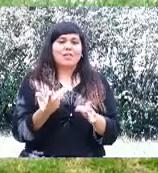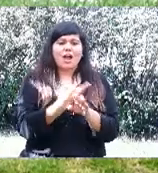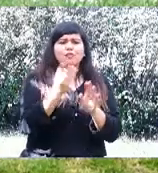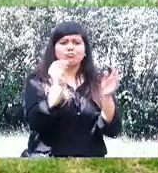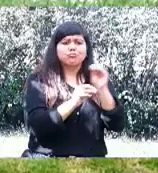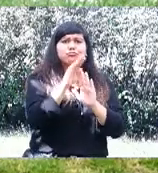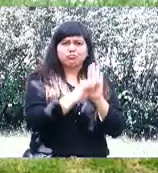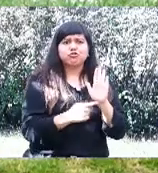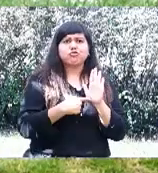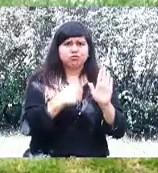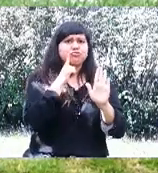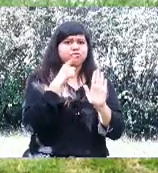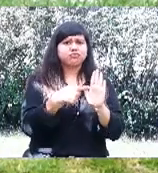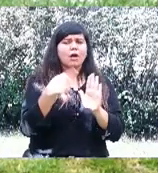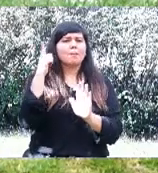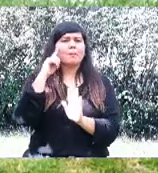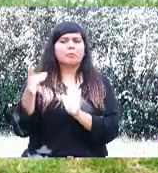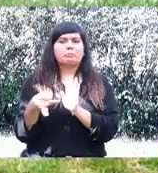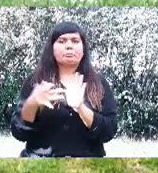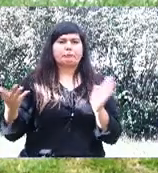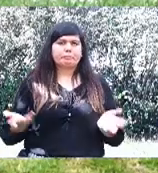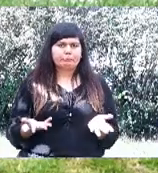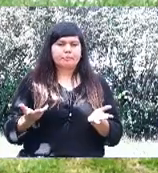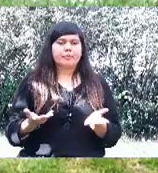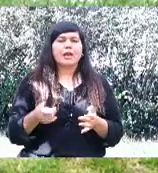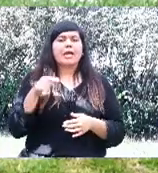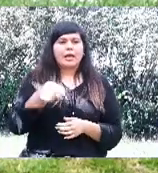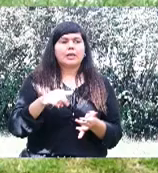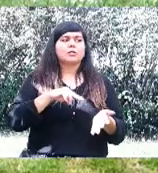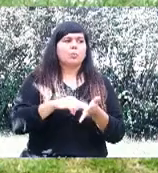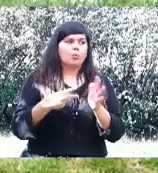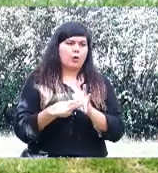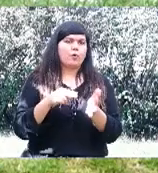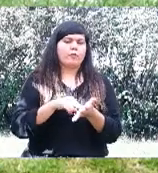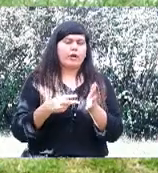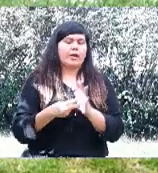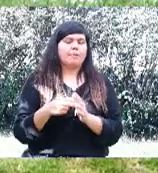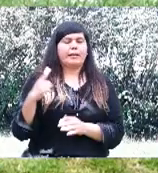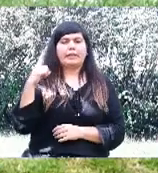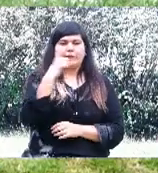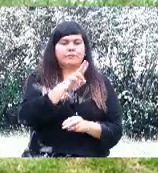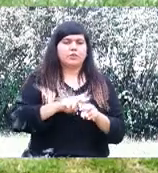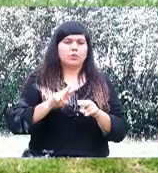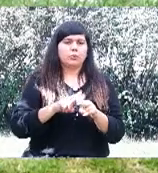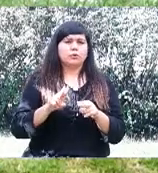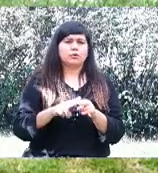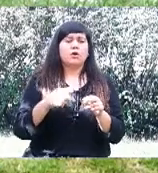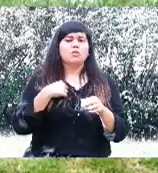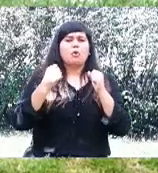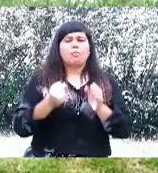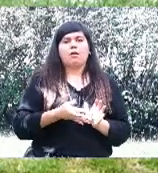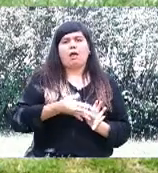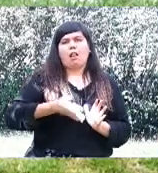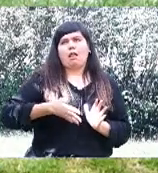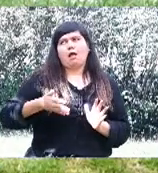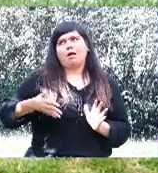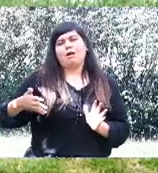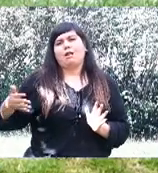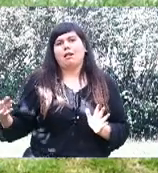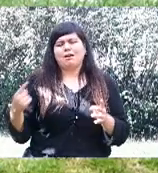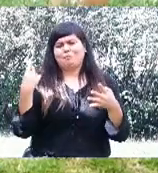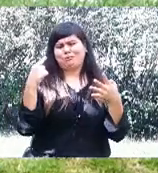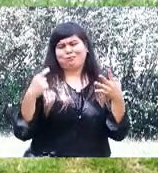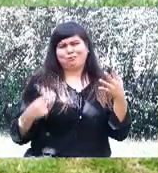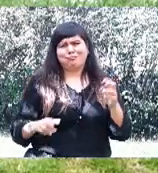ya e y ese es es un problema que es de difícil solución acá me puedo alargar y irme por muchos